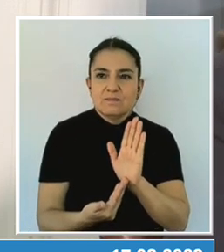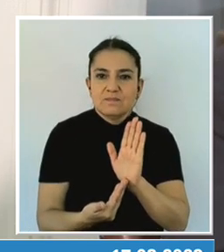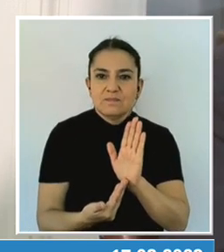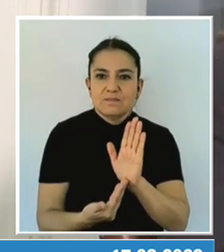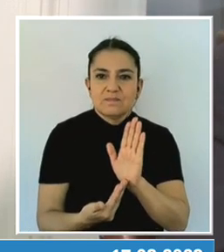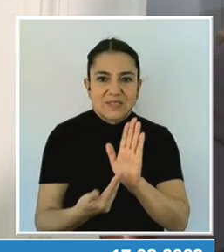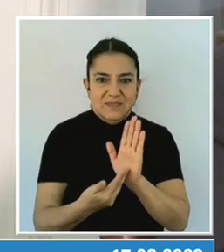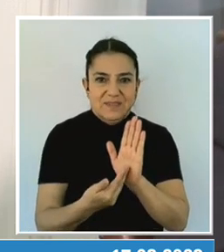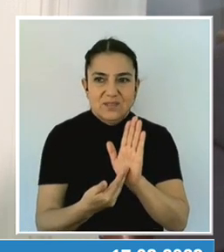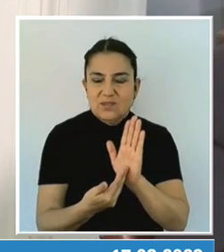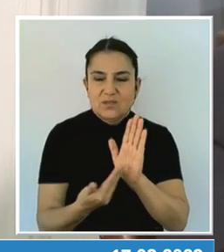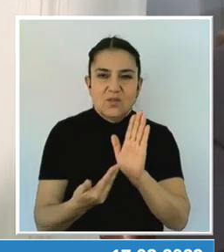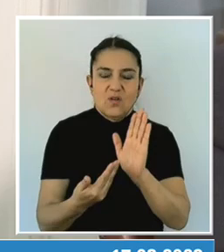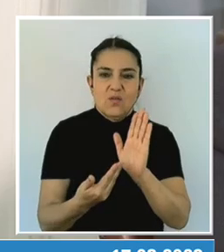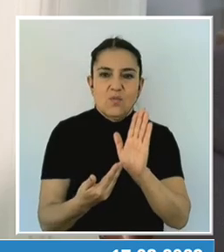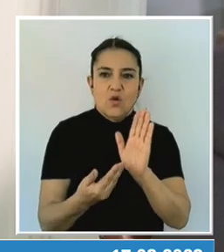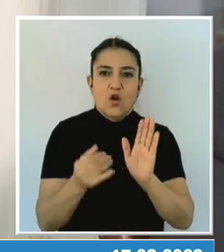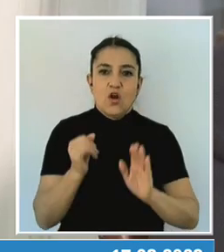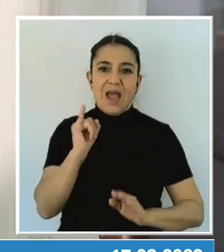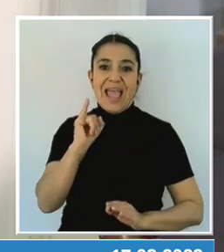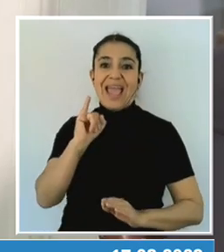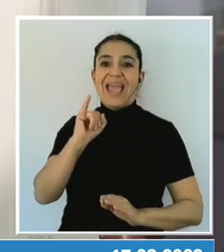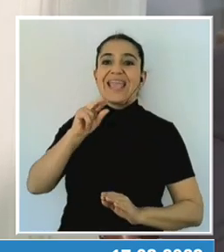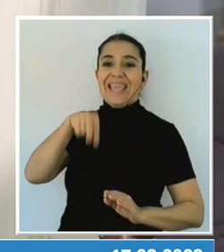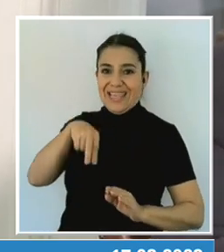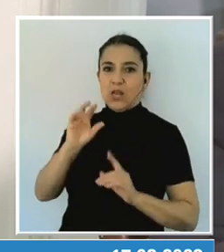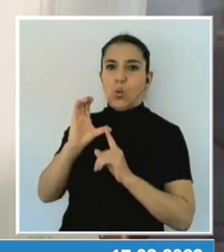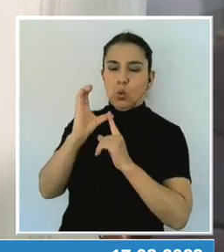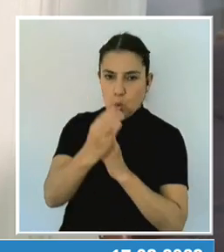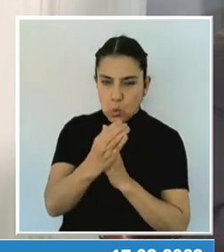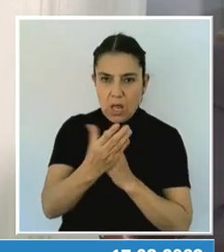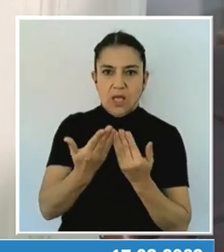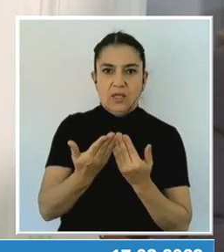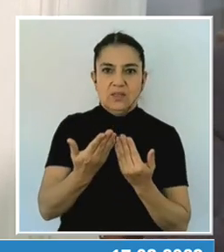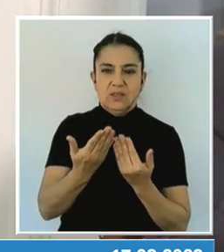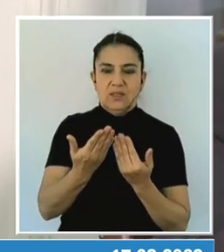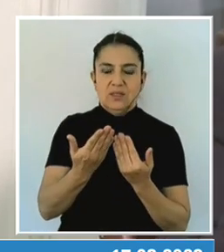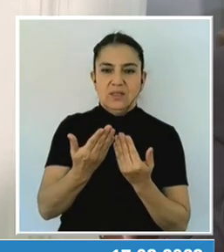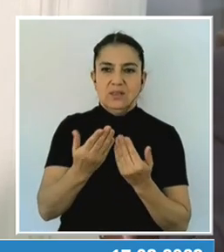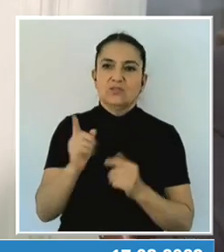incultura y no de una cultura política desastrosa en Chile.